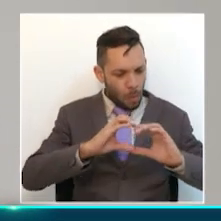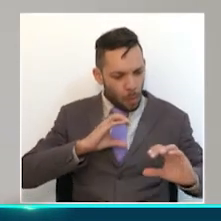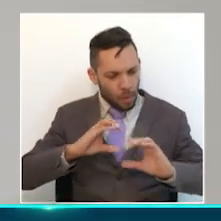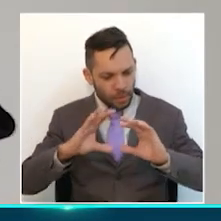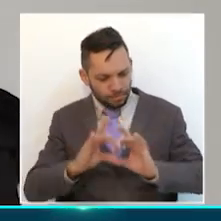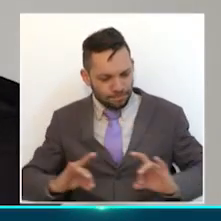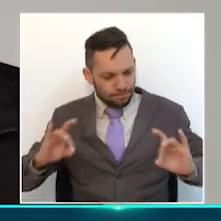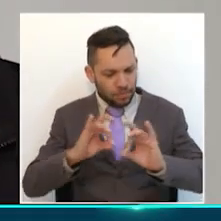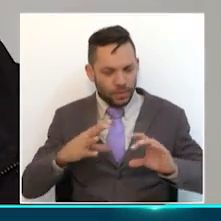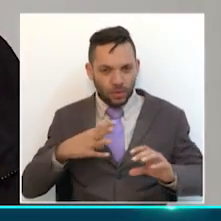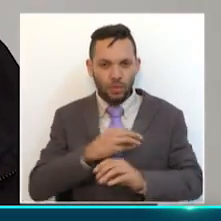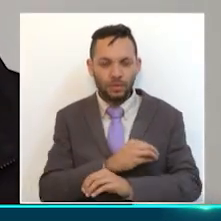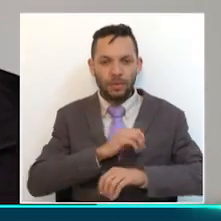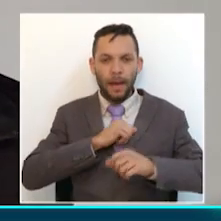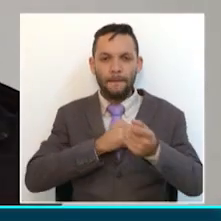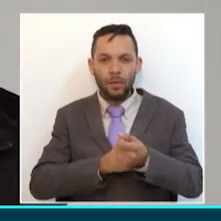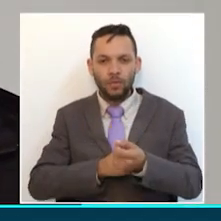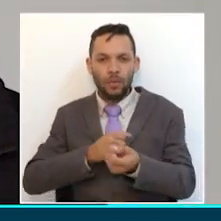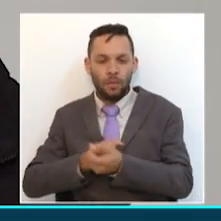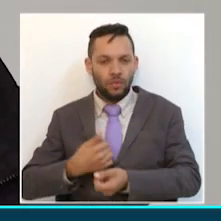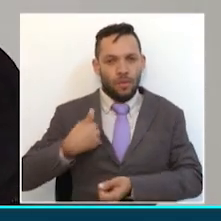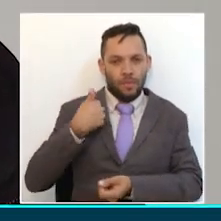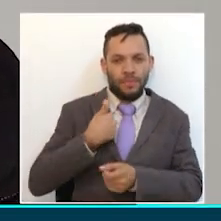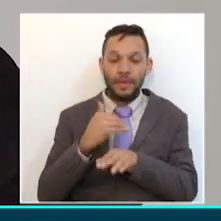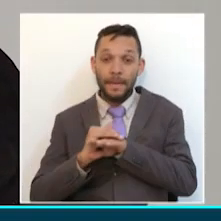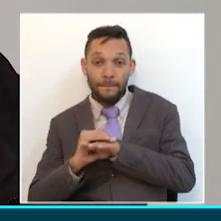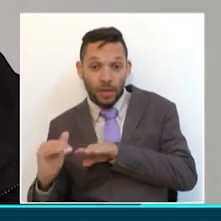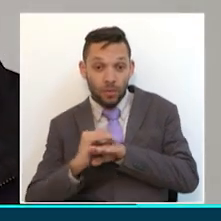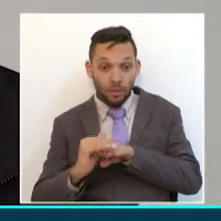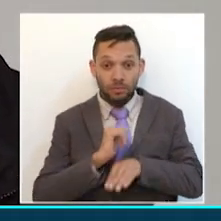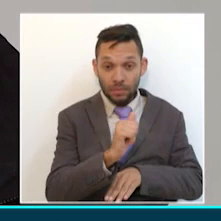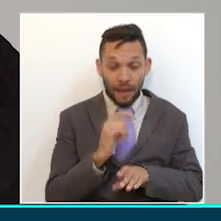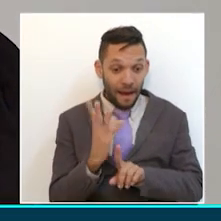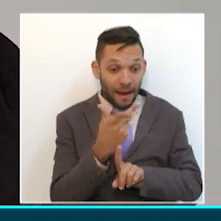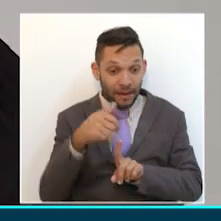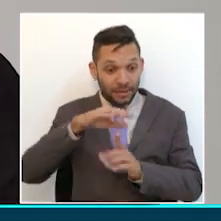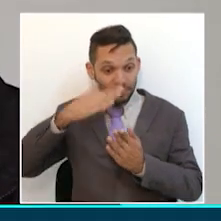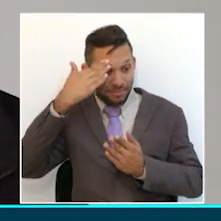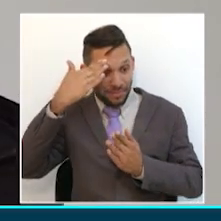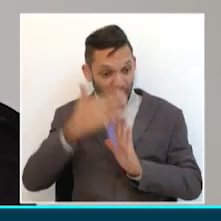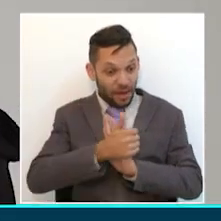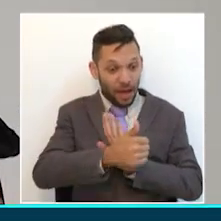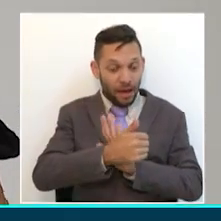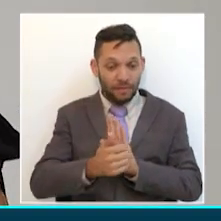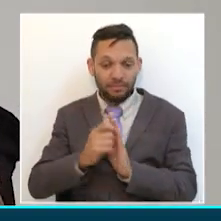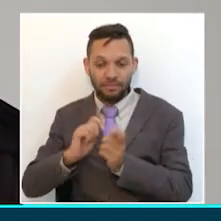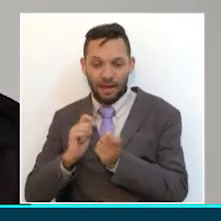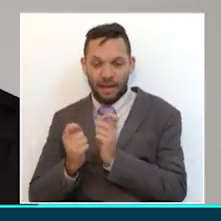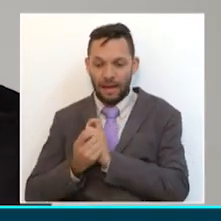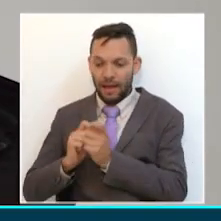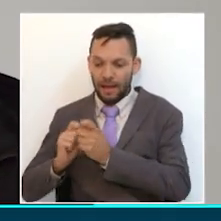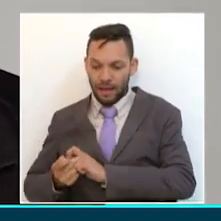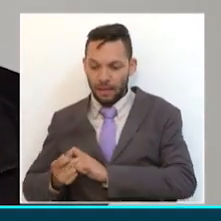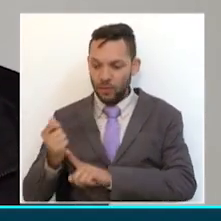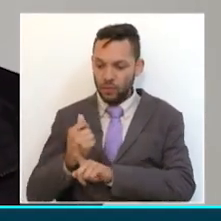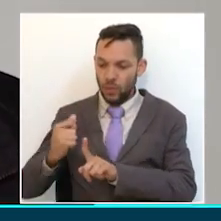necesitamos es apoyar a los jóvenes e invitarlos a que a través del arte podamos también transformar la sociedad, podamos también dar